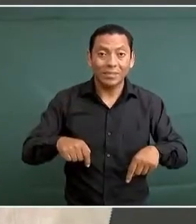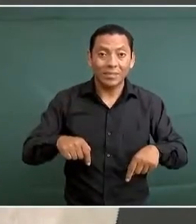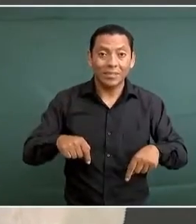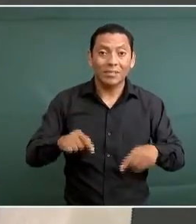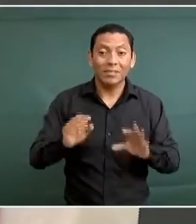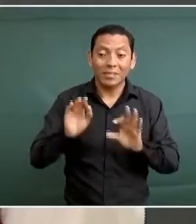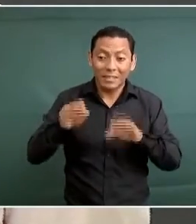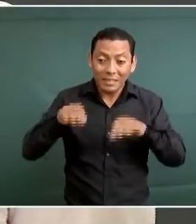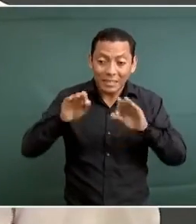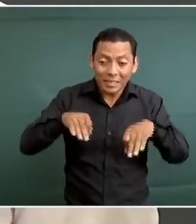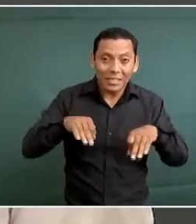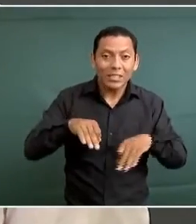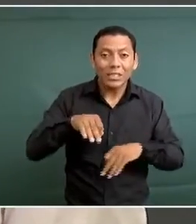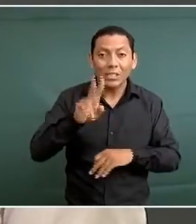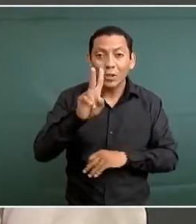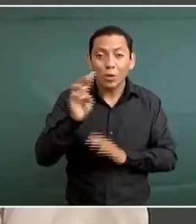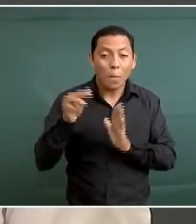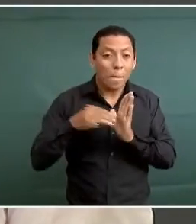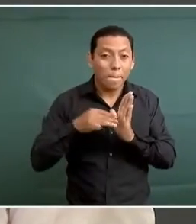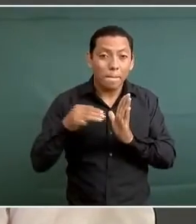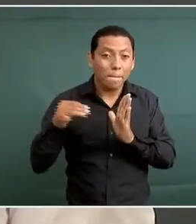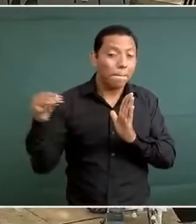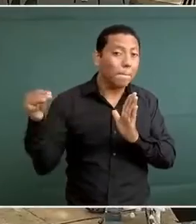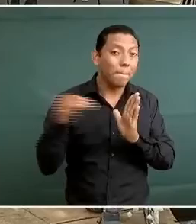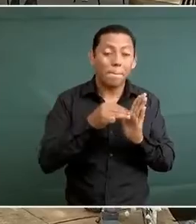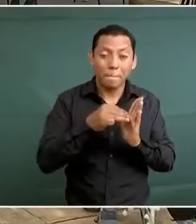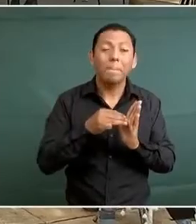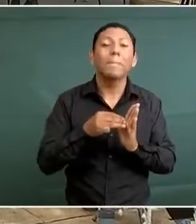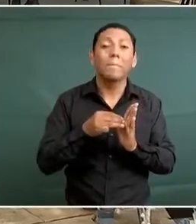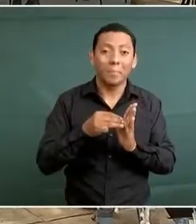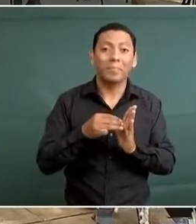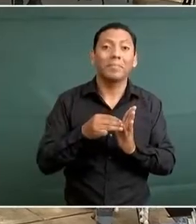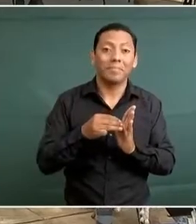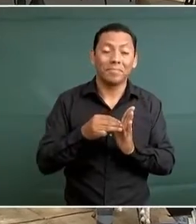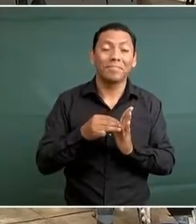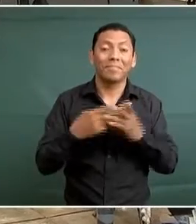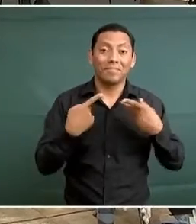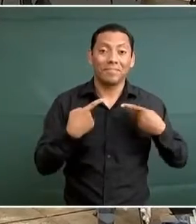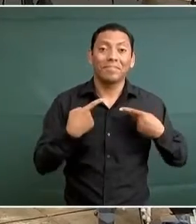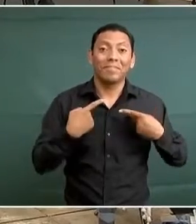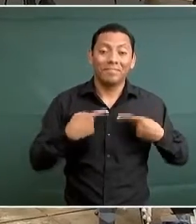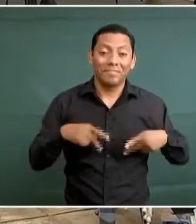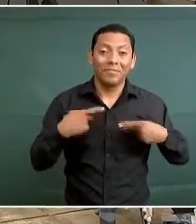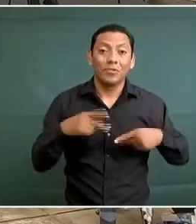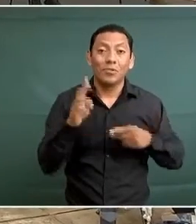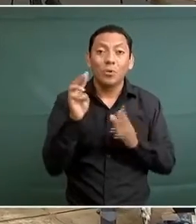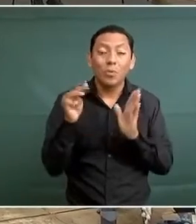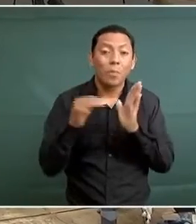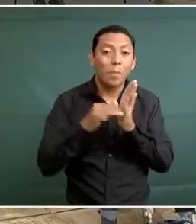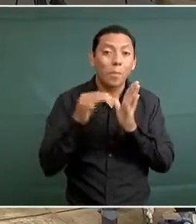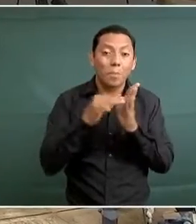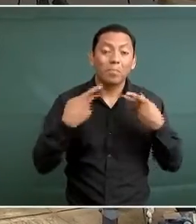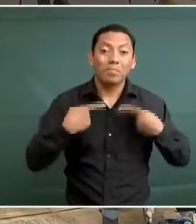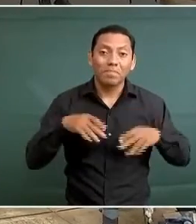crear dos millones de nuevos empleos dos millones